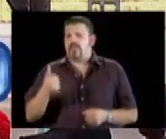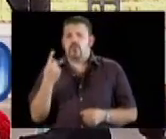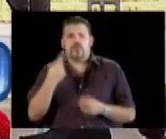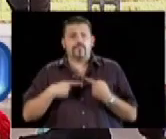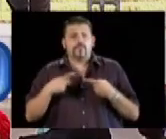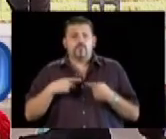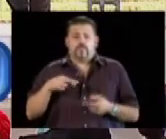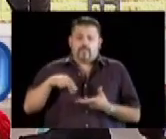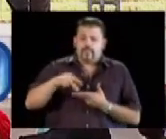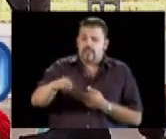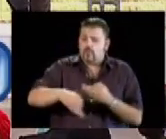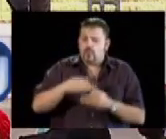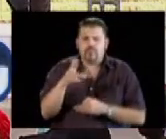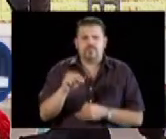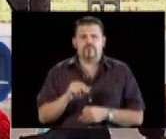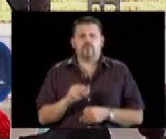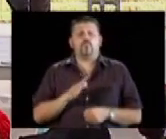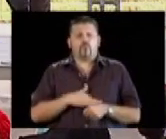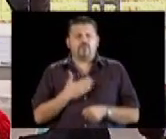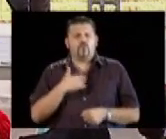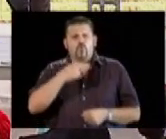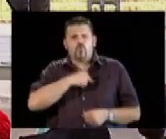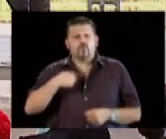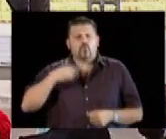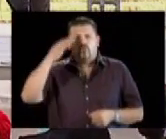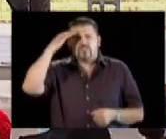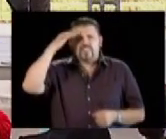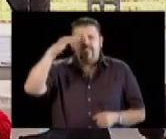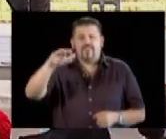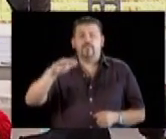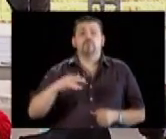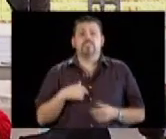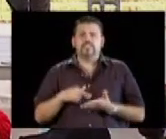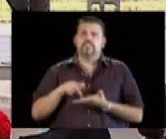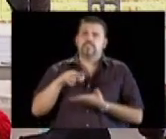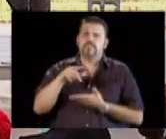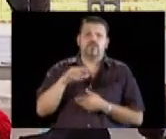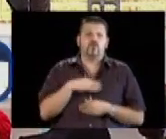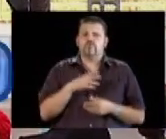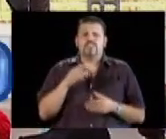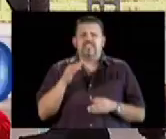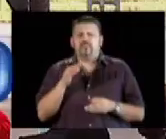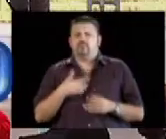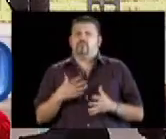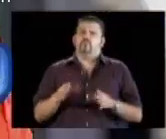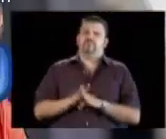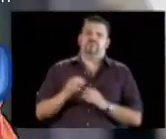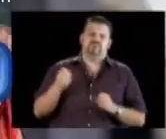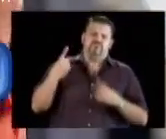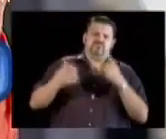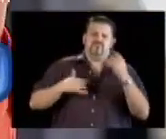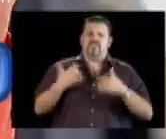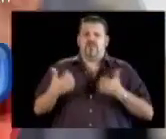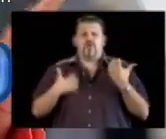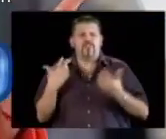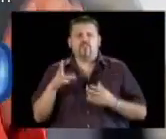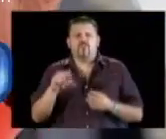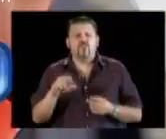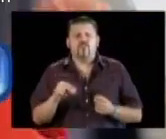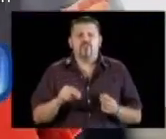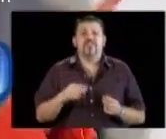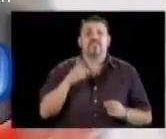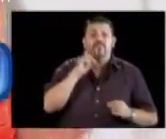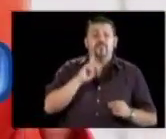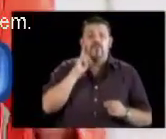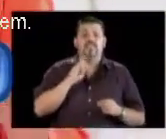ese sendero sabiendo que va a tener éxito al igual que el otro. Entonces no se pongan las excusas esas, las mujeres. Otra gran excusa que las mujeres tienen y les